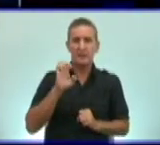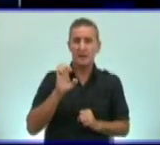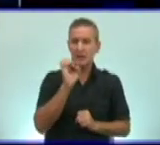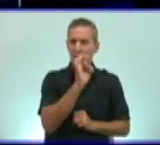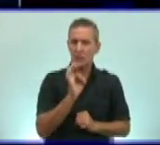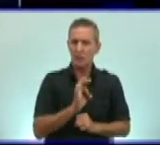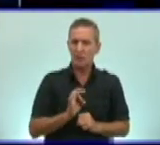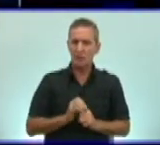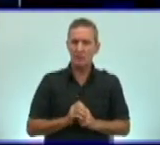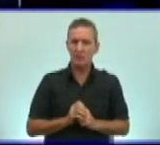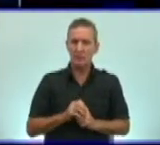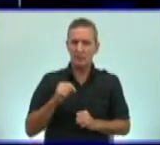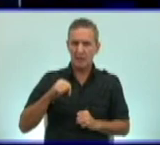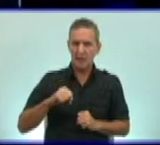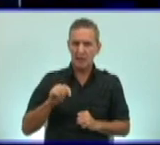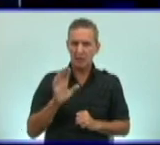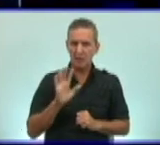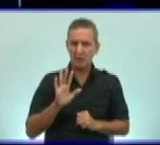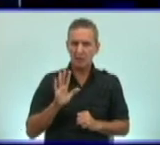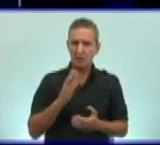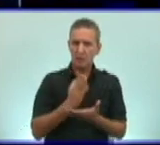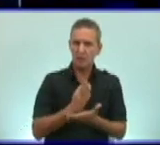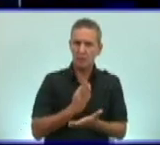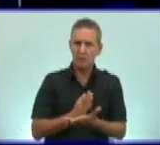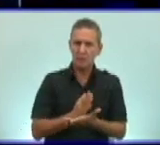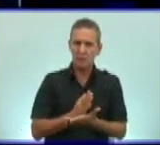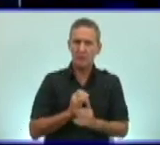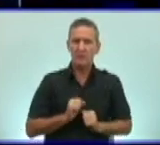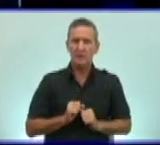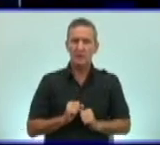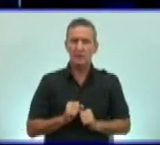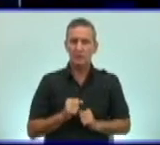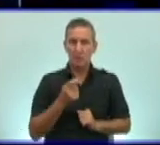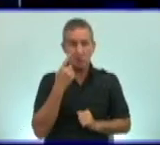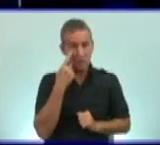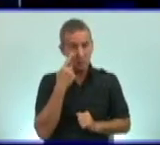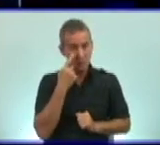nosotros despedimos la clase y nos vamos entonces a